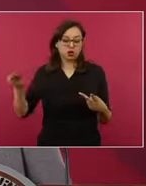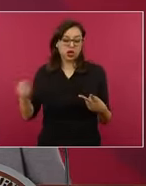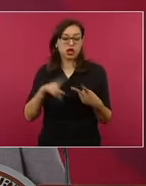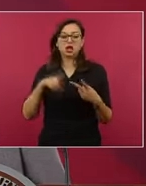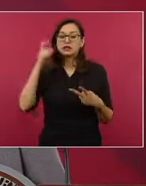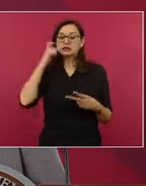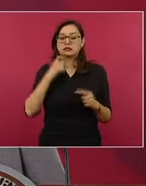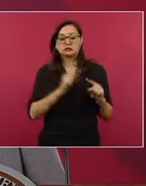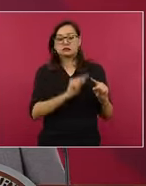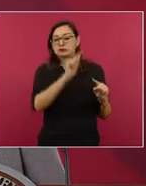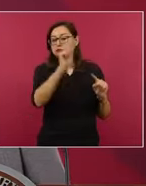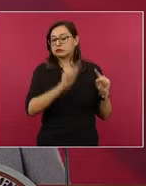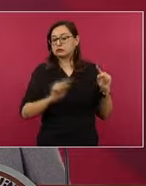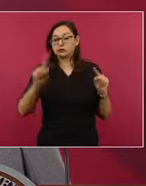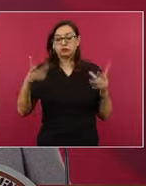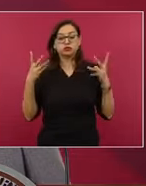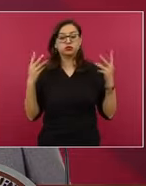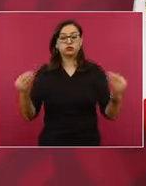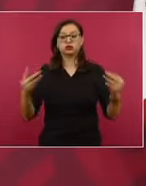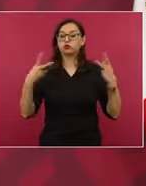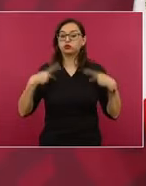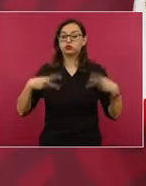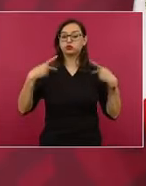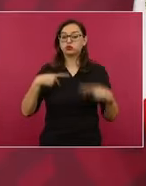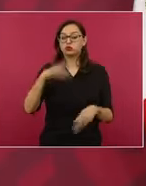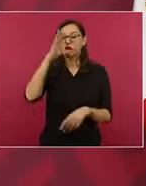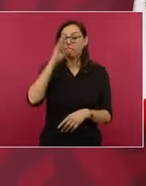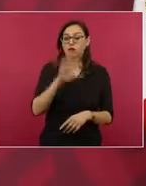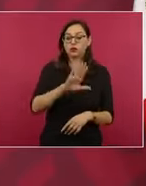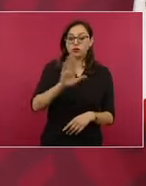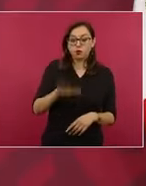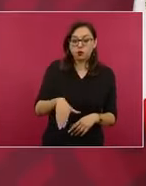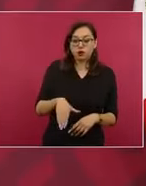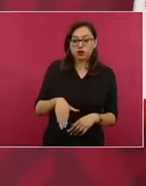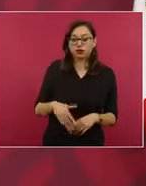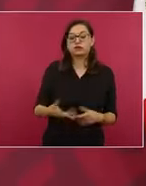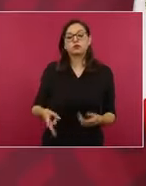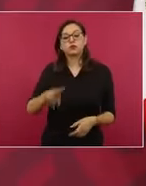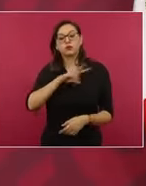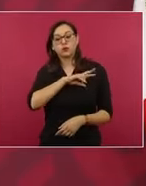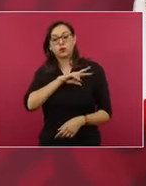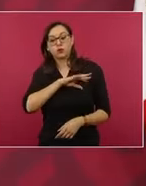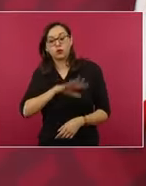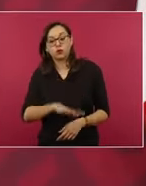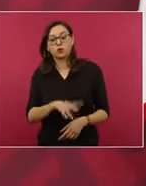en muchas partes. Entonces quedaron viudas, quedaron huérfanos,